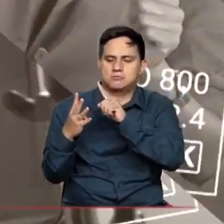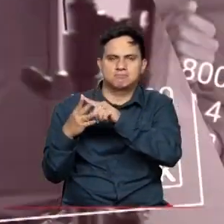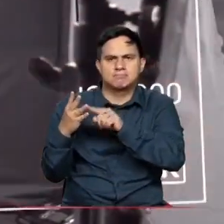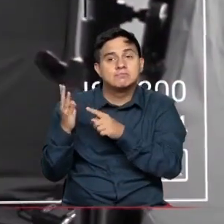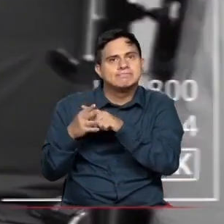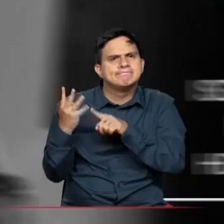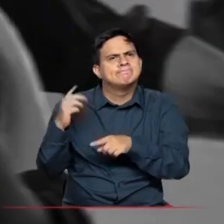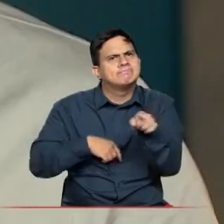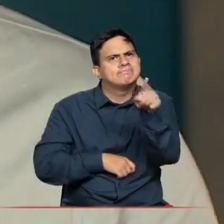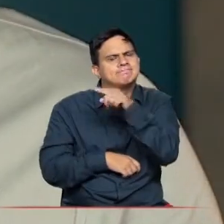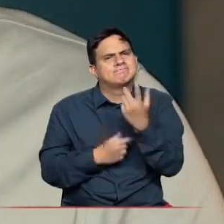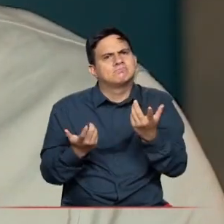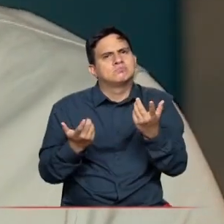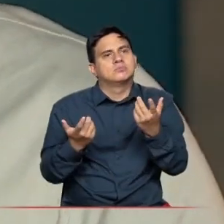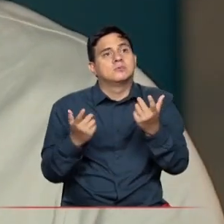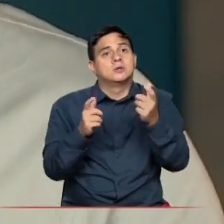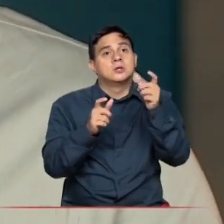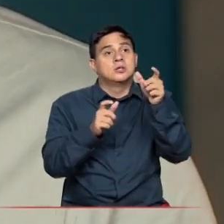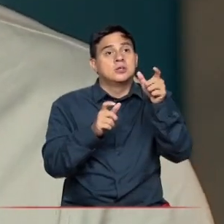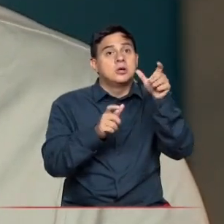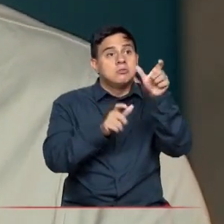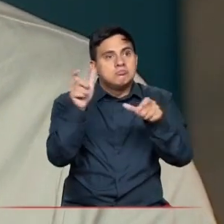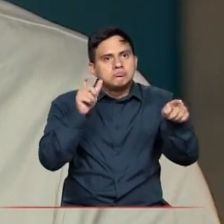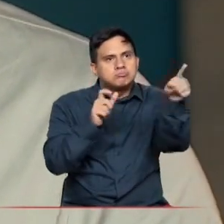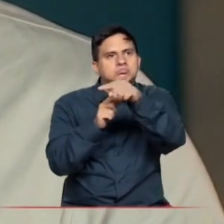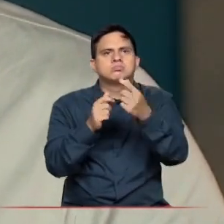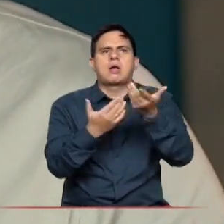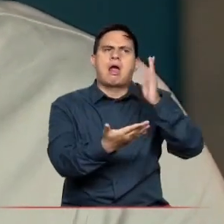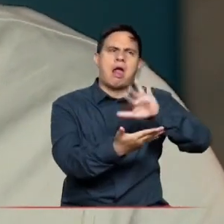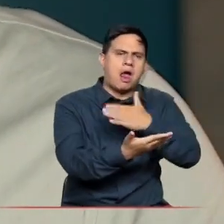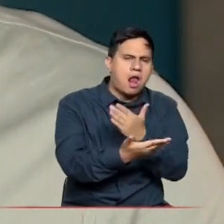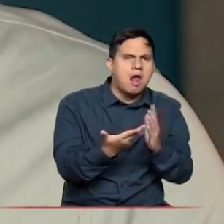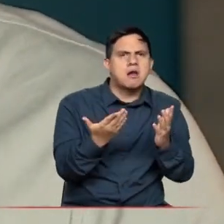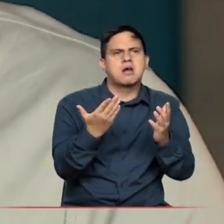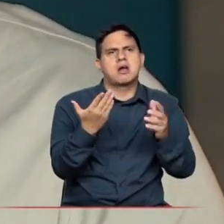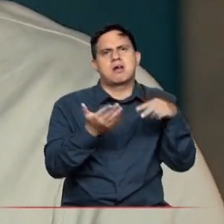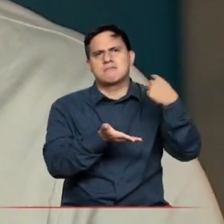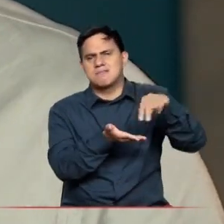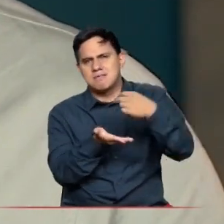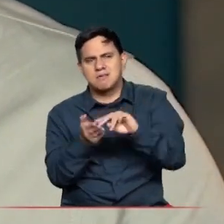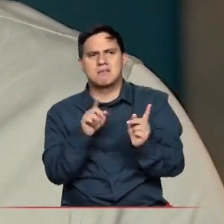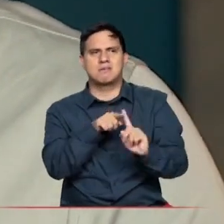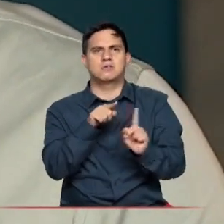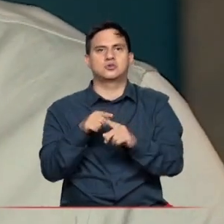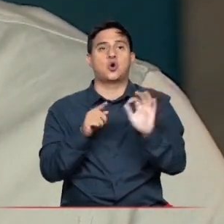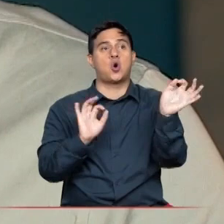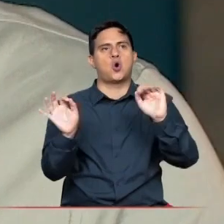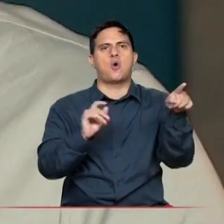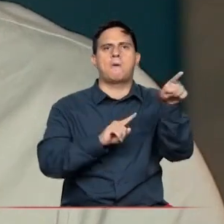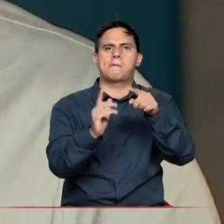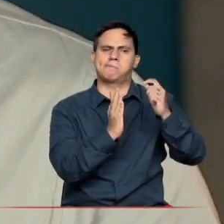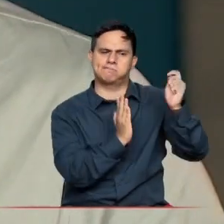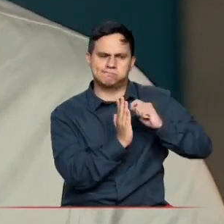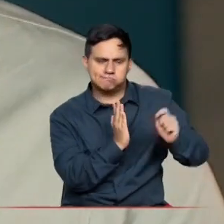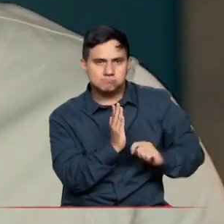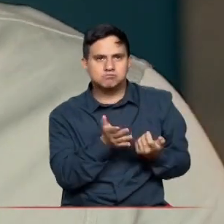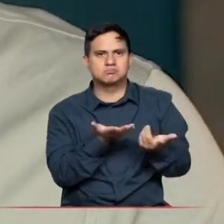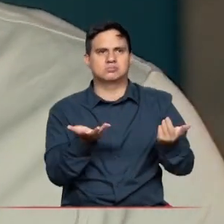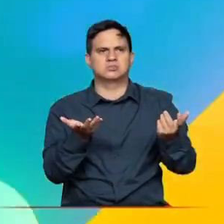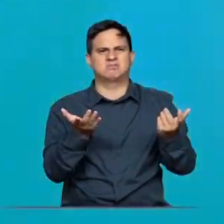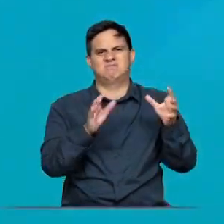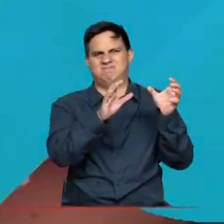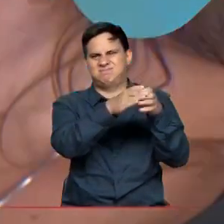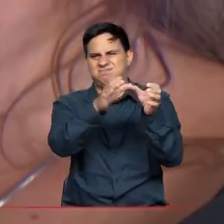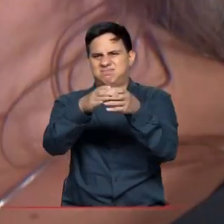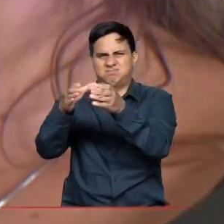vamos a abrir el espacio a los diferentes artistas y no solamente a los cantantes, sino a esas personas que son escritoras, a los actores, a los colectivos